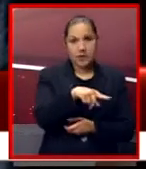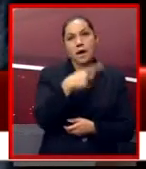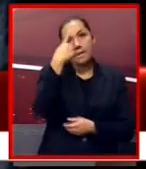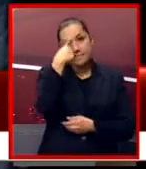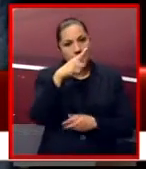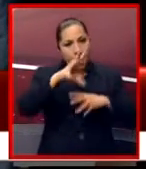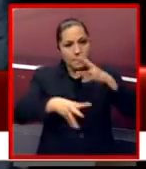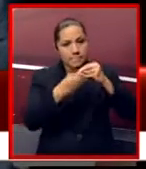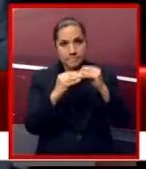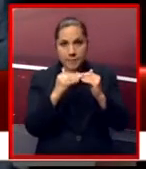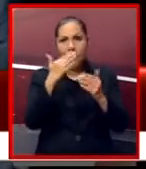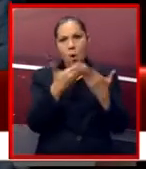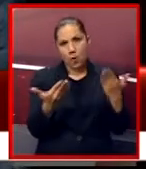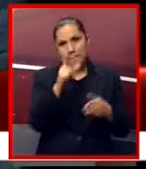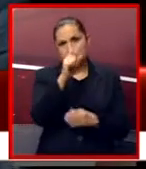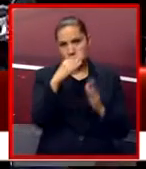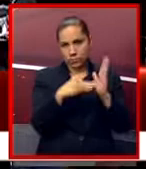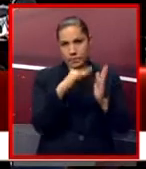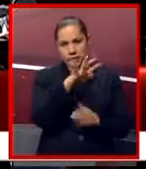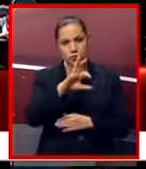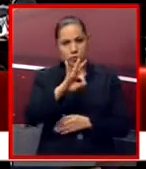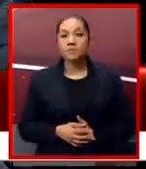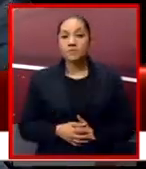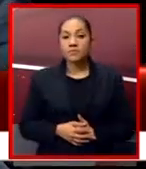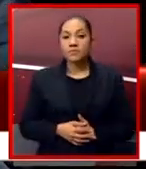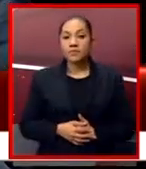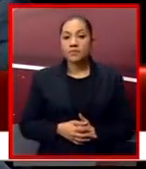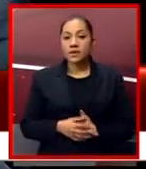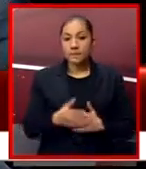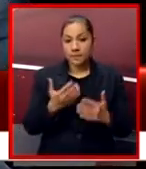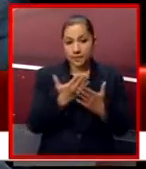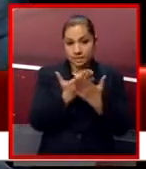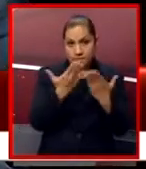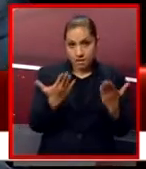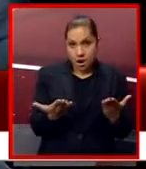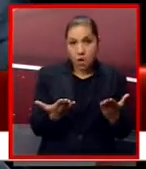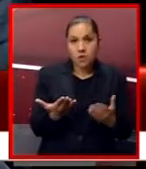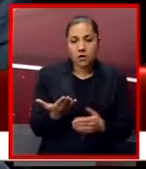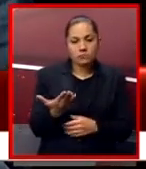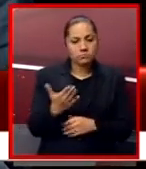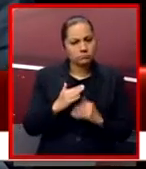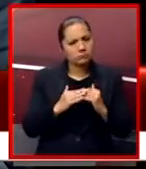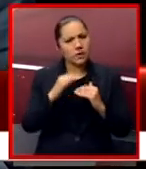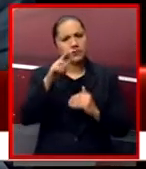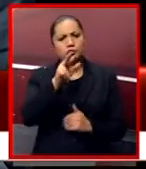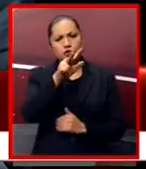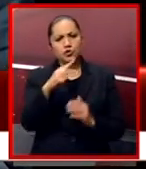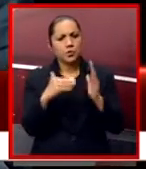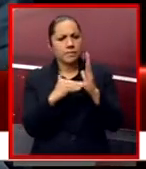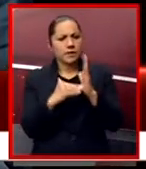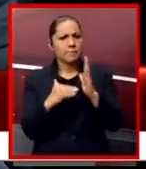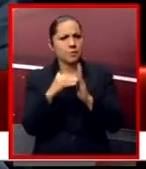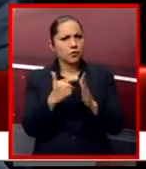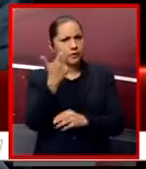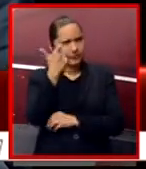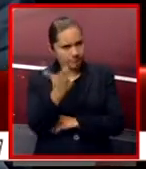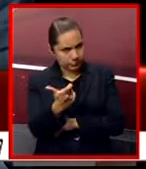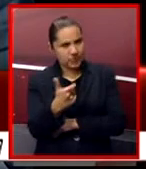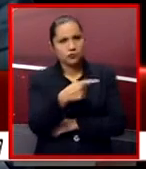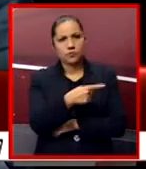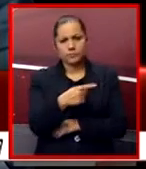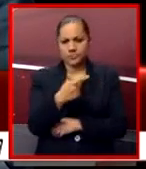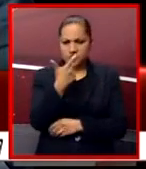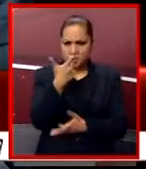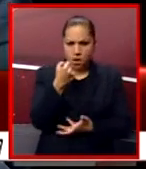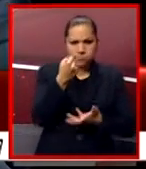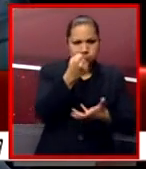en 24,544 millones de pesos. Ampliar en 18,000 millones de pesos el Fondo de